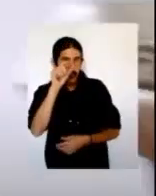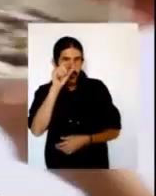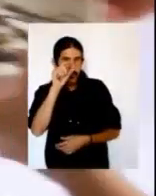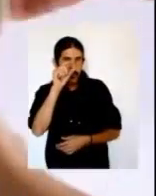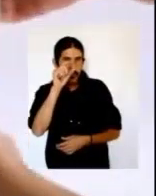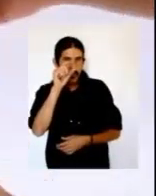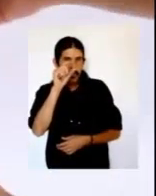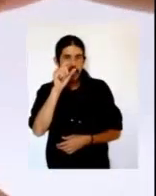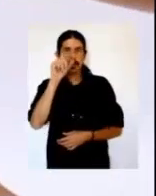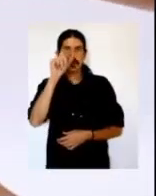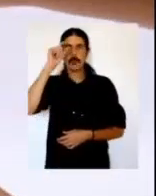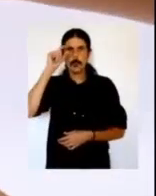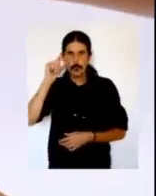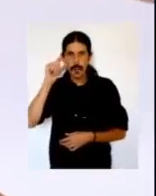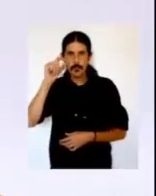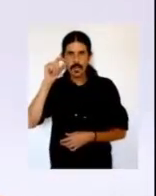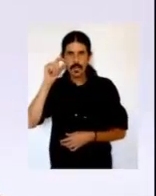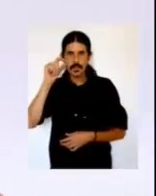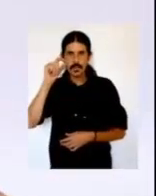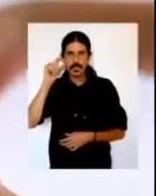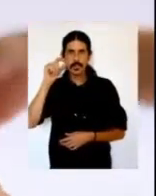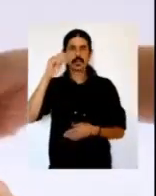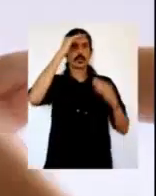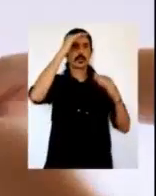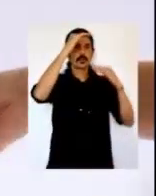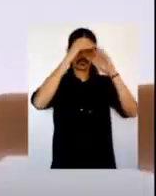un puñado de piedras pequeñas,